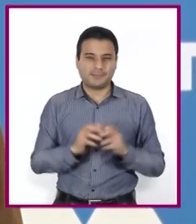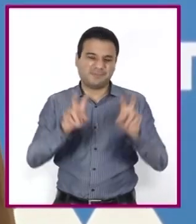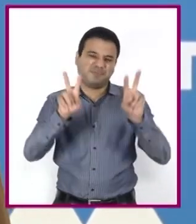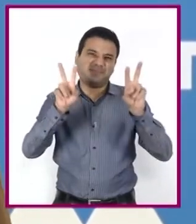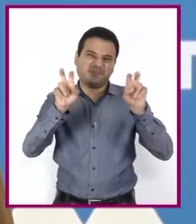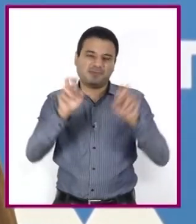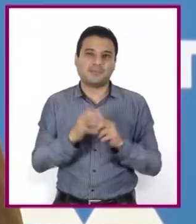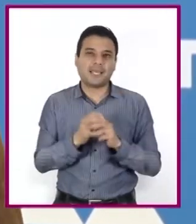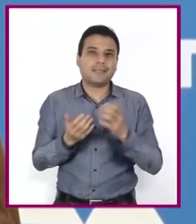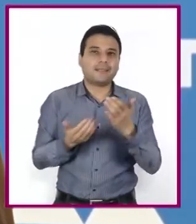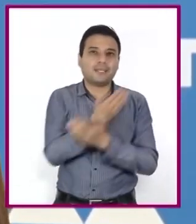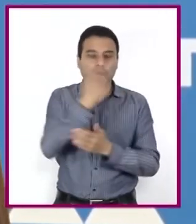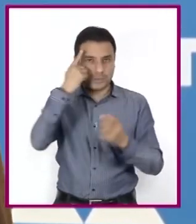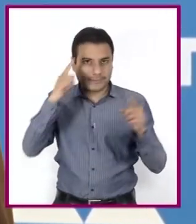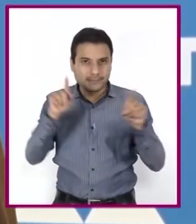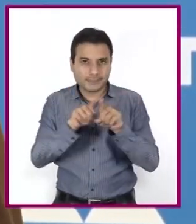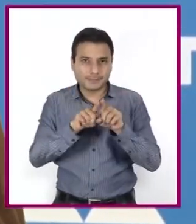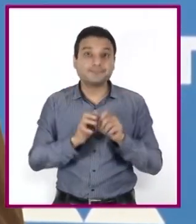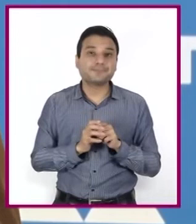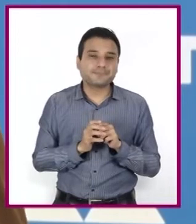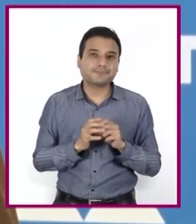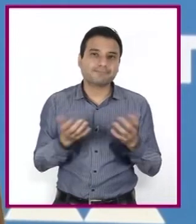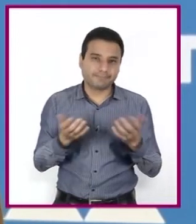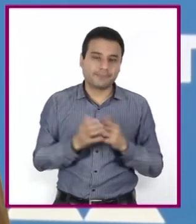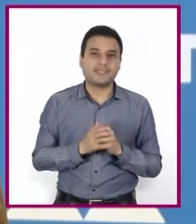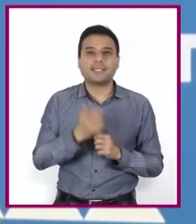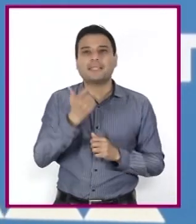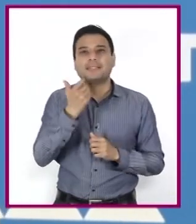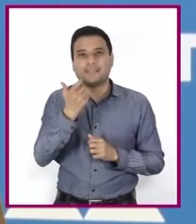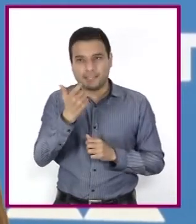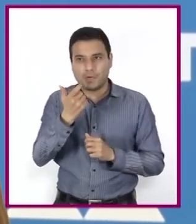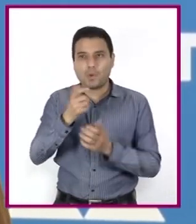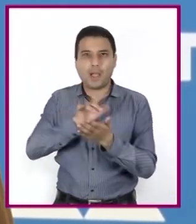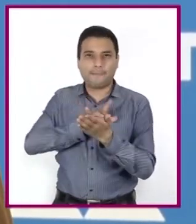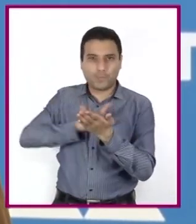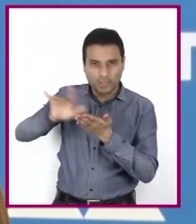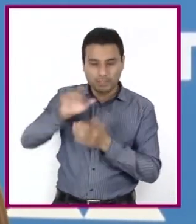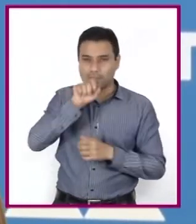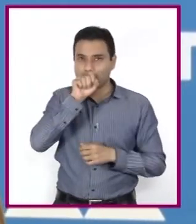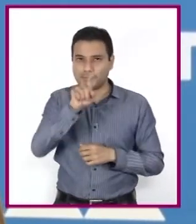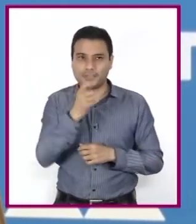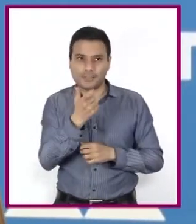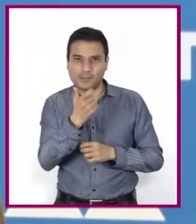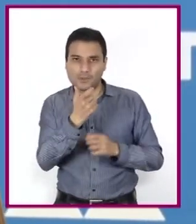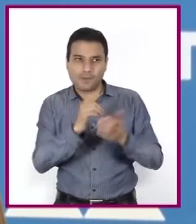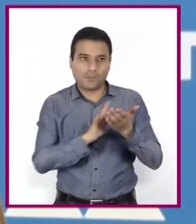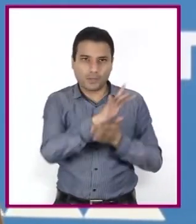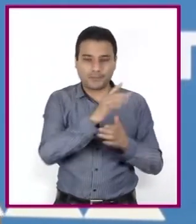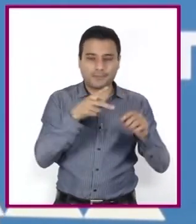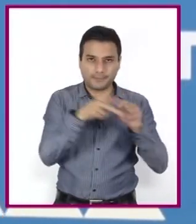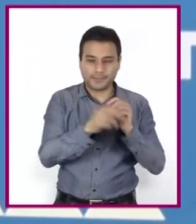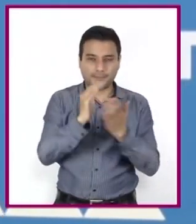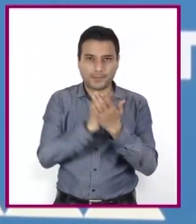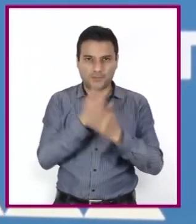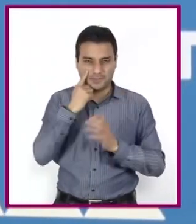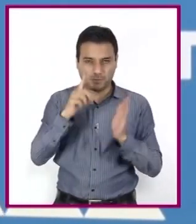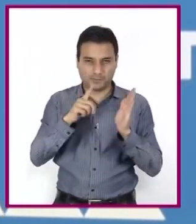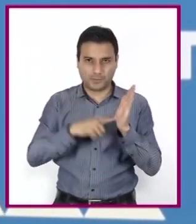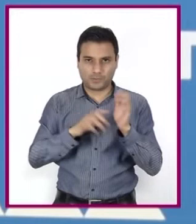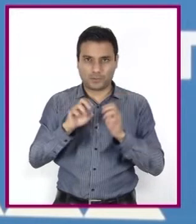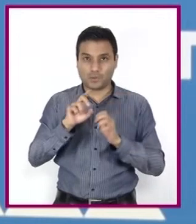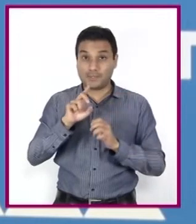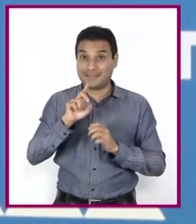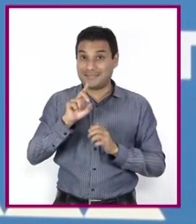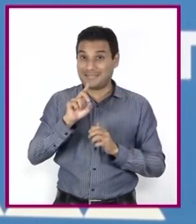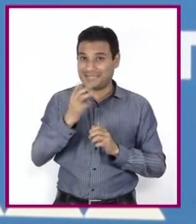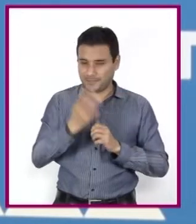fluctuó entre el gasto y los recortes. Por ejemplo, a finales de 1933 se estableció un organismo para